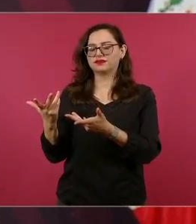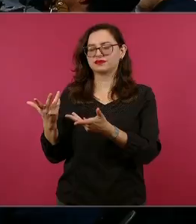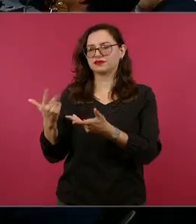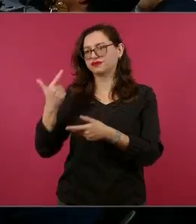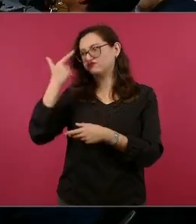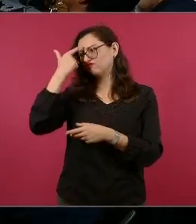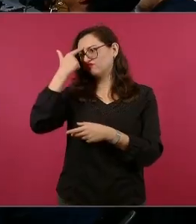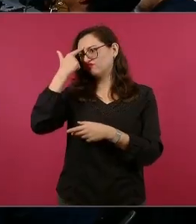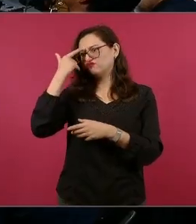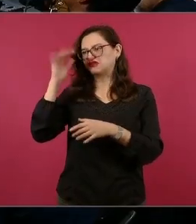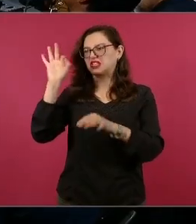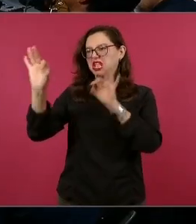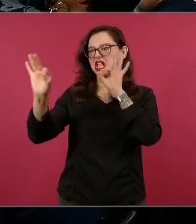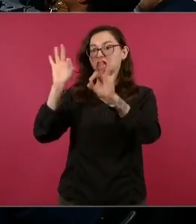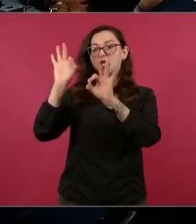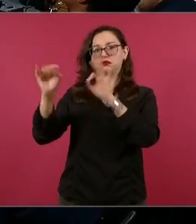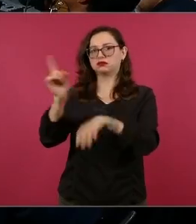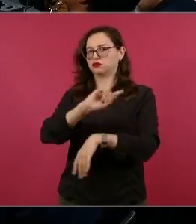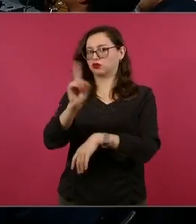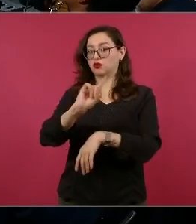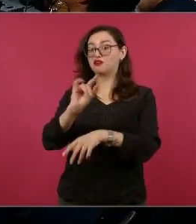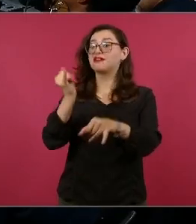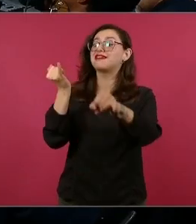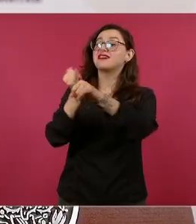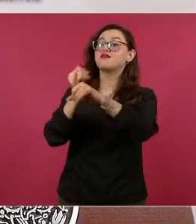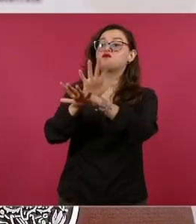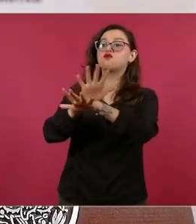concientización o adoctrinamiento, información.